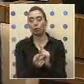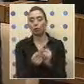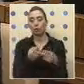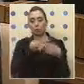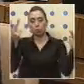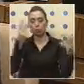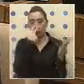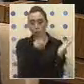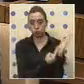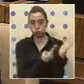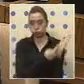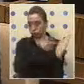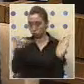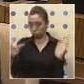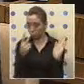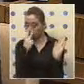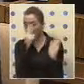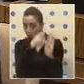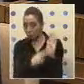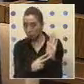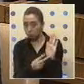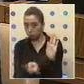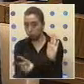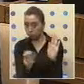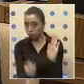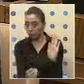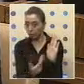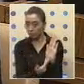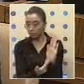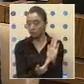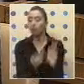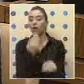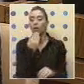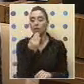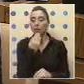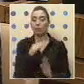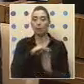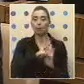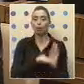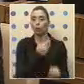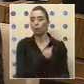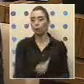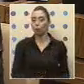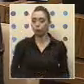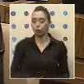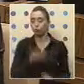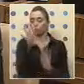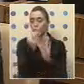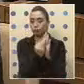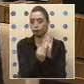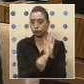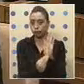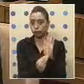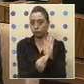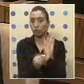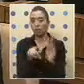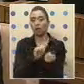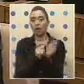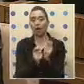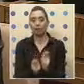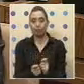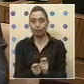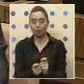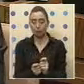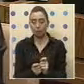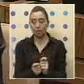conocimiento, está a la vista y al conocimiento de quien quiera verlo. También el programa de gobierno, por cierto, incorporó claramente esta reforma